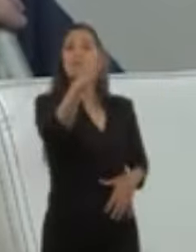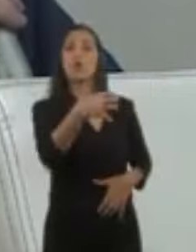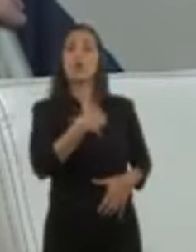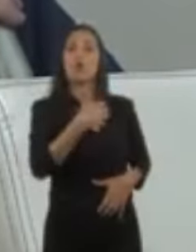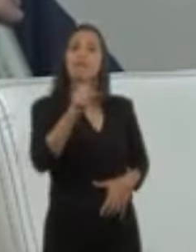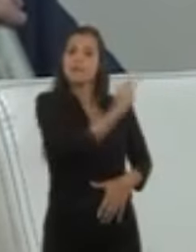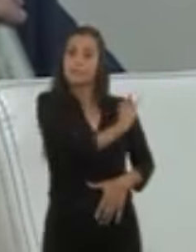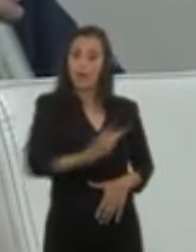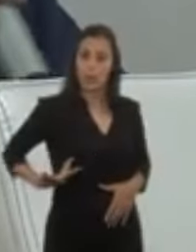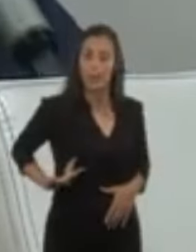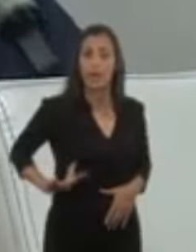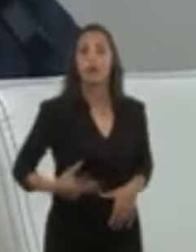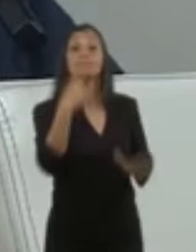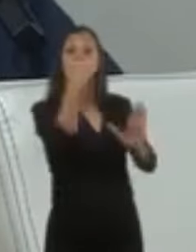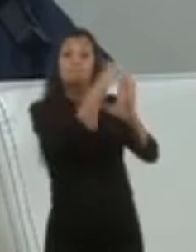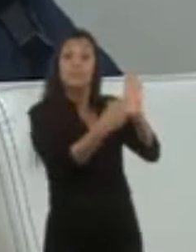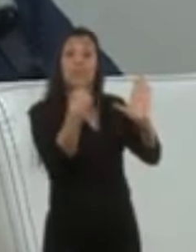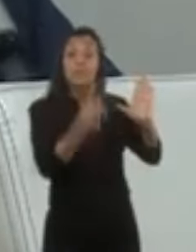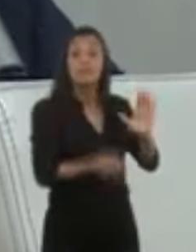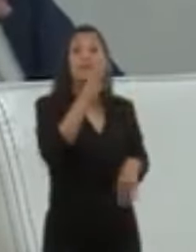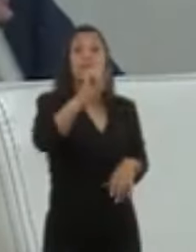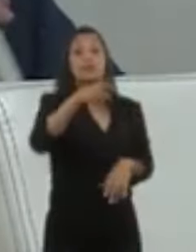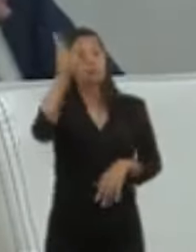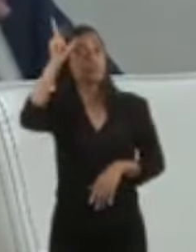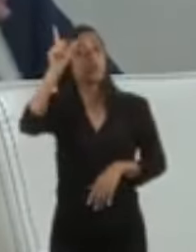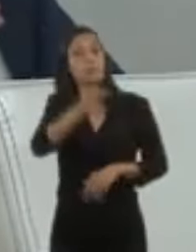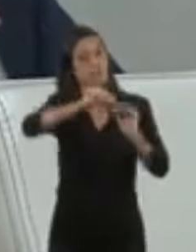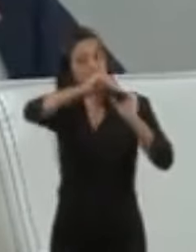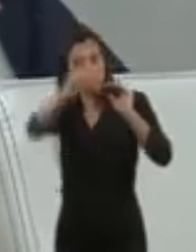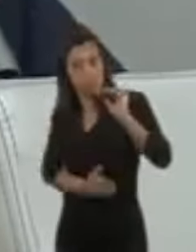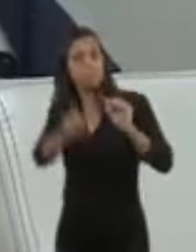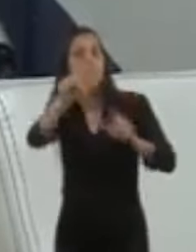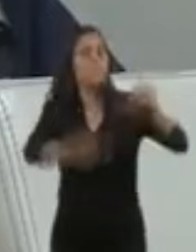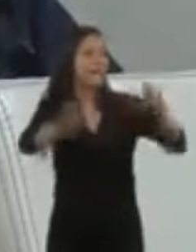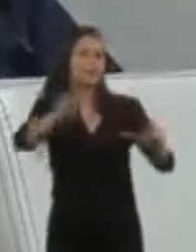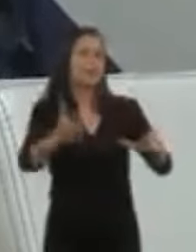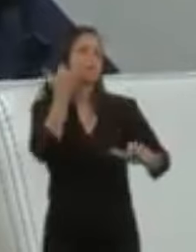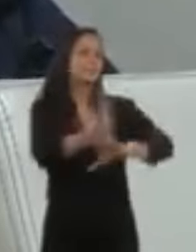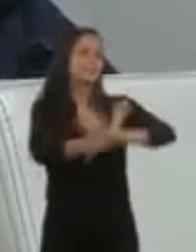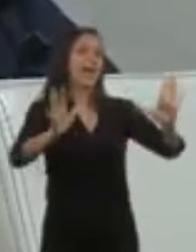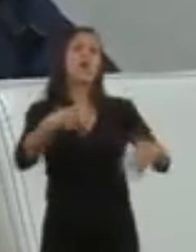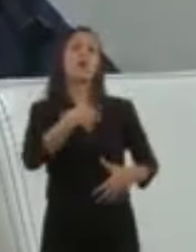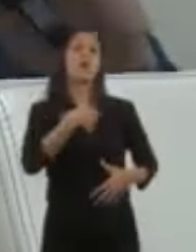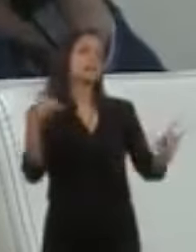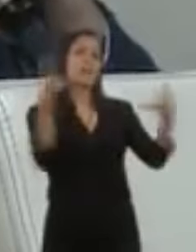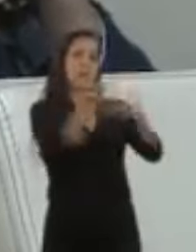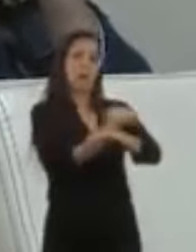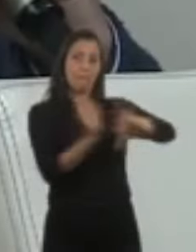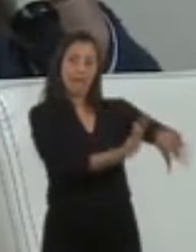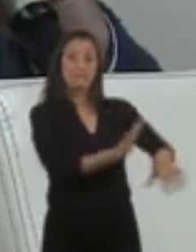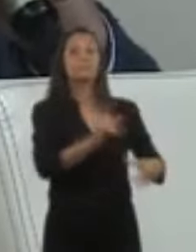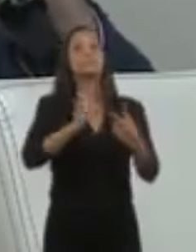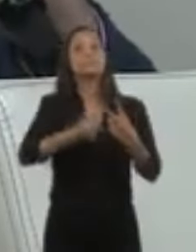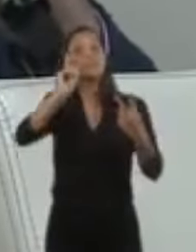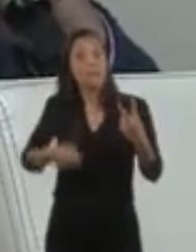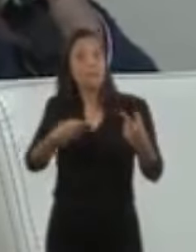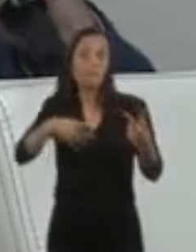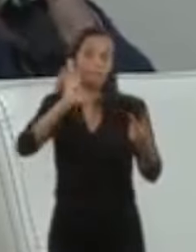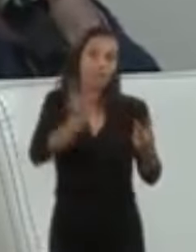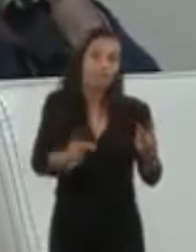bueno arroja una caída del 14.8 por quería consultarle por este y otros datos que hablan de la baja de